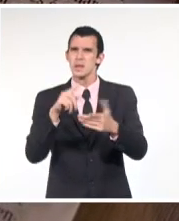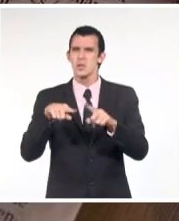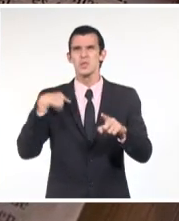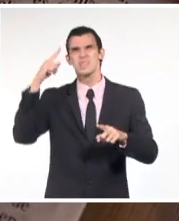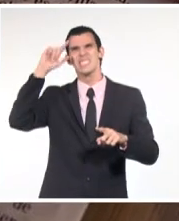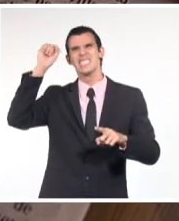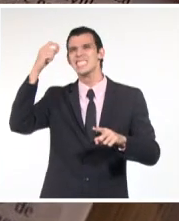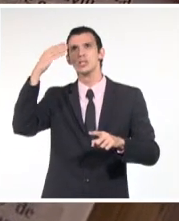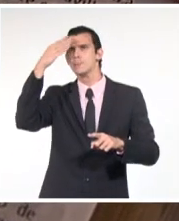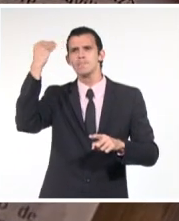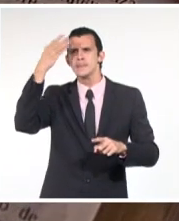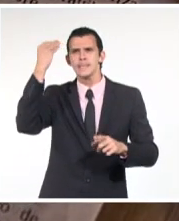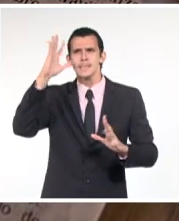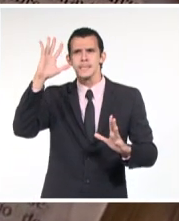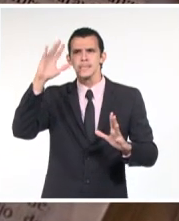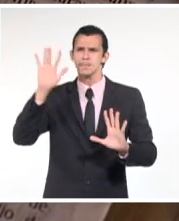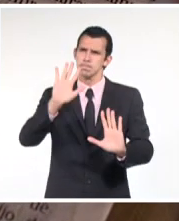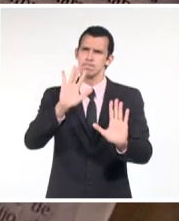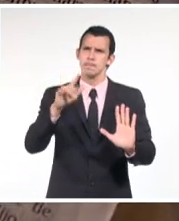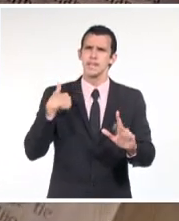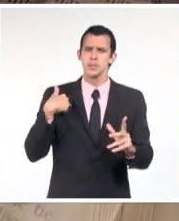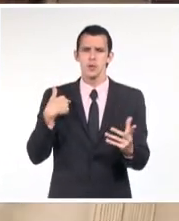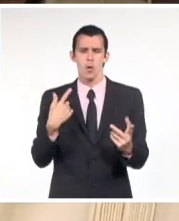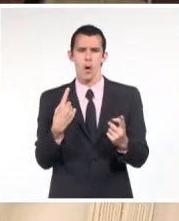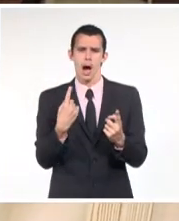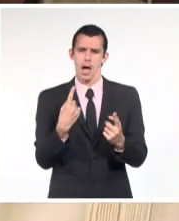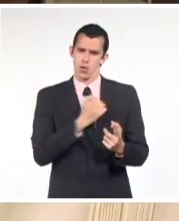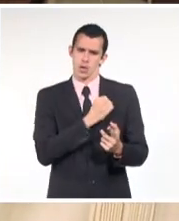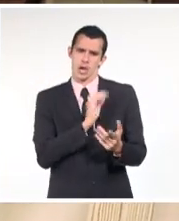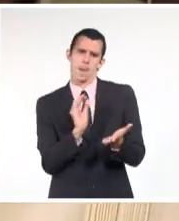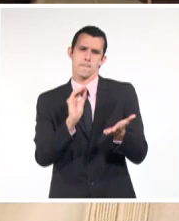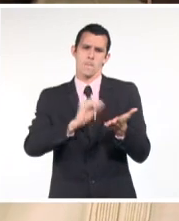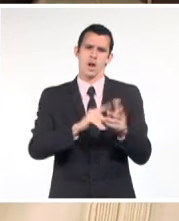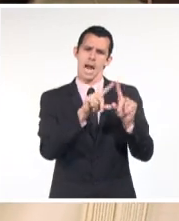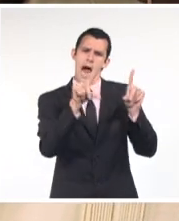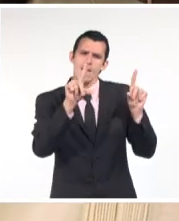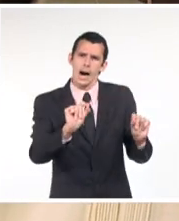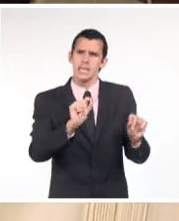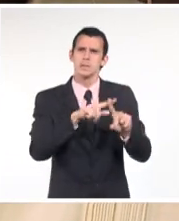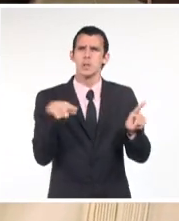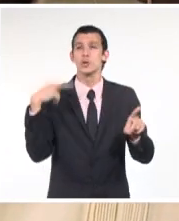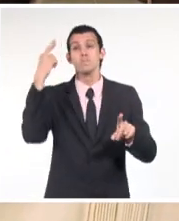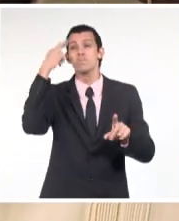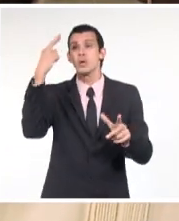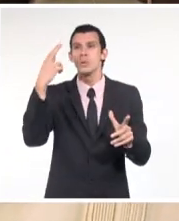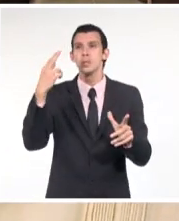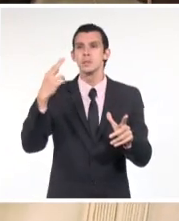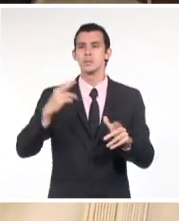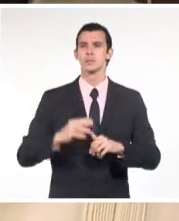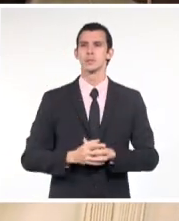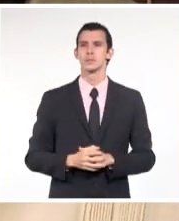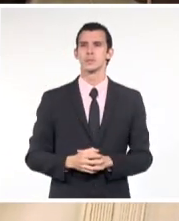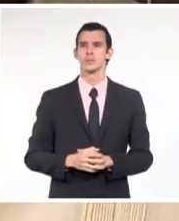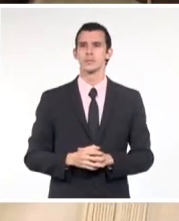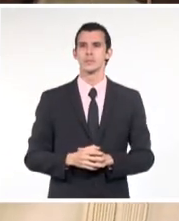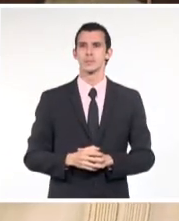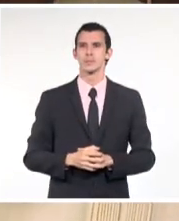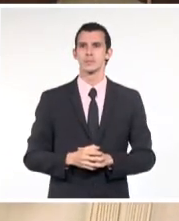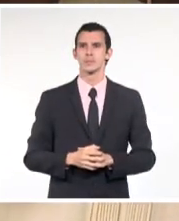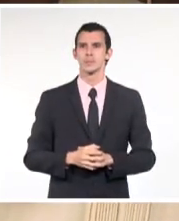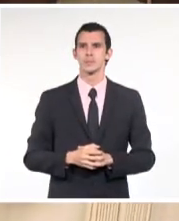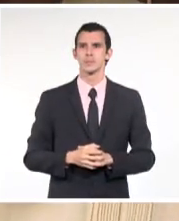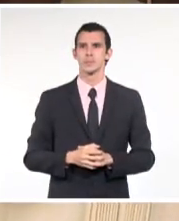Y cuando tuve una Biblia esa que está muy usada, donde se ha leído y releído, se manoseada.